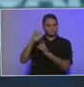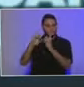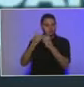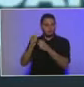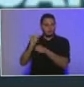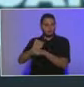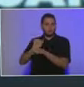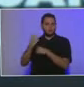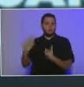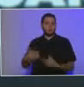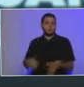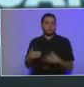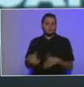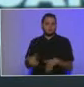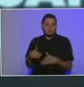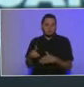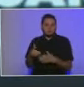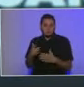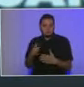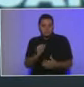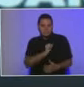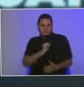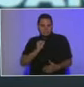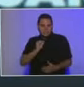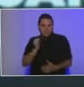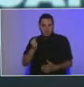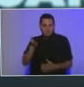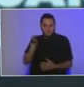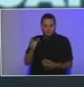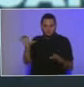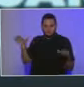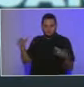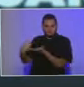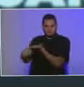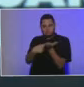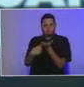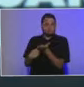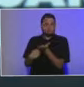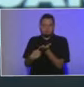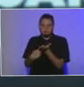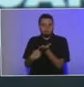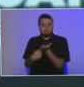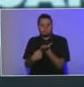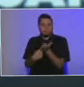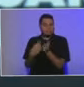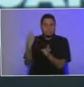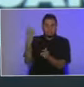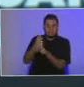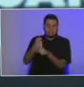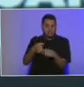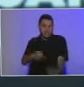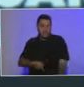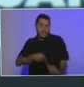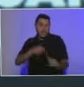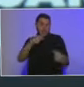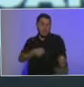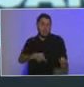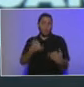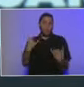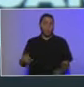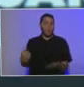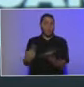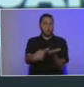de confirmación en el Senado de Puerto Rico. Dicho sea de paso, hoy pasó por un intenso interrogatorio y se anuncia que